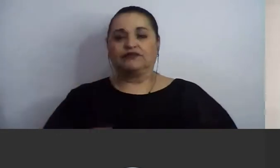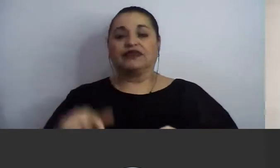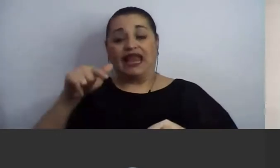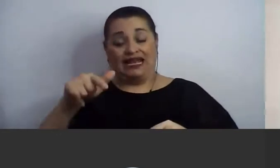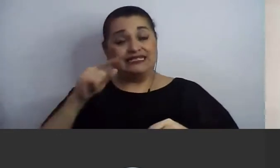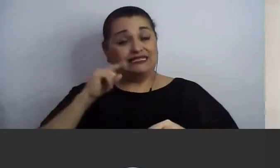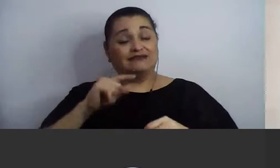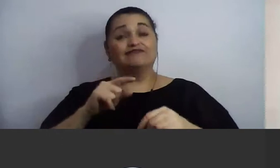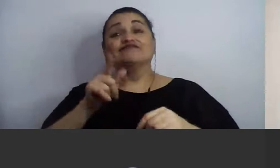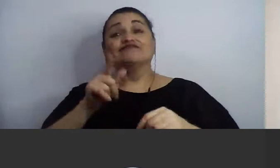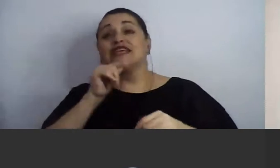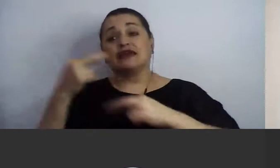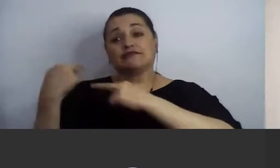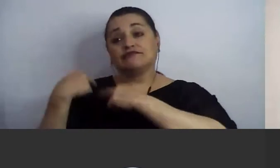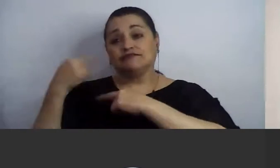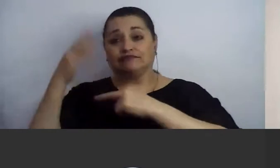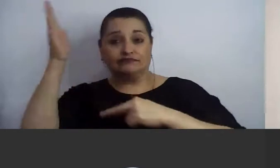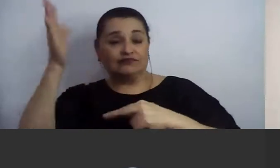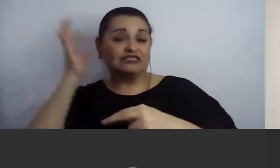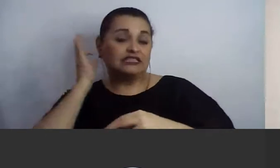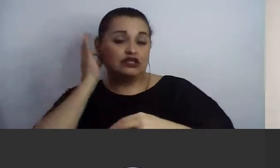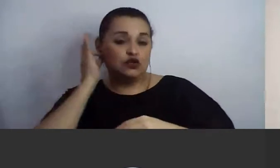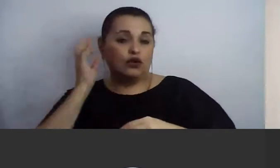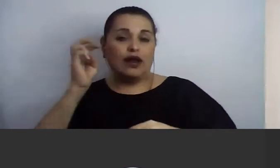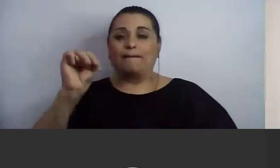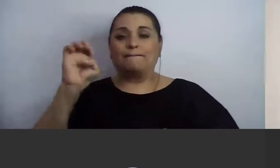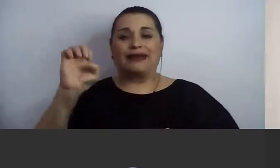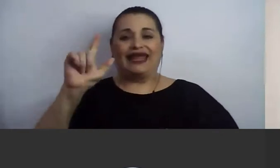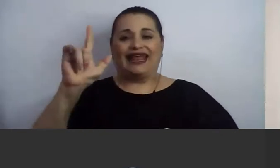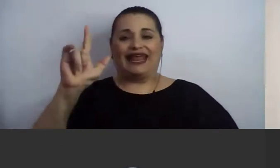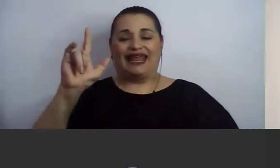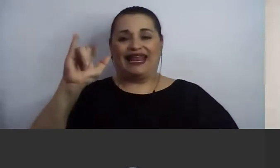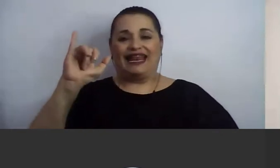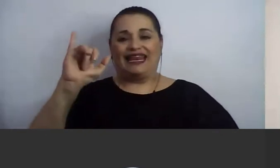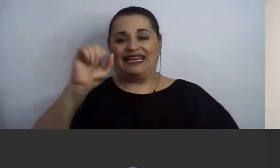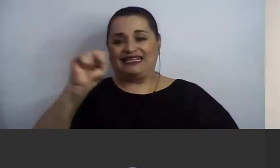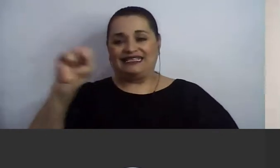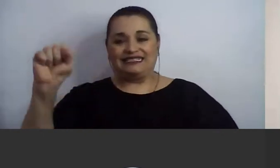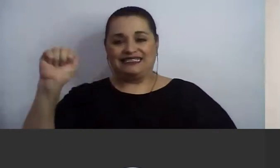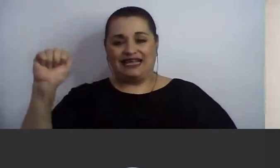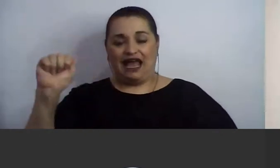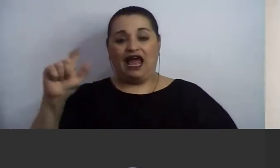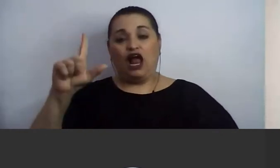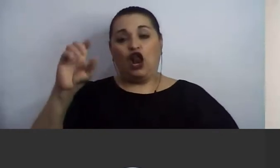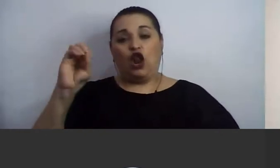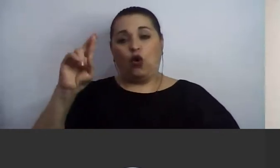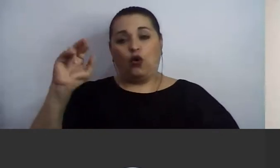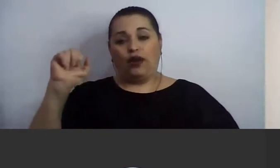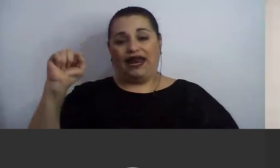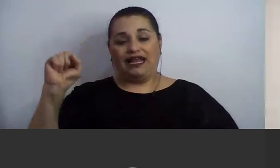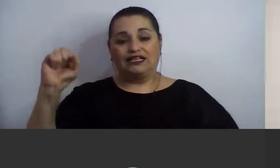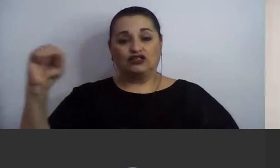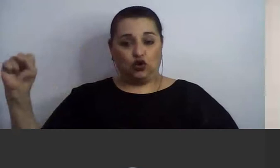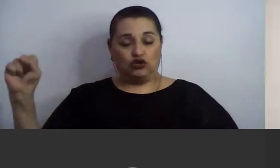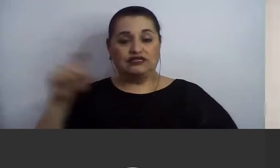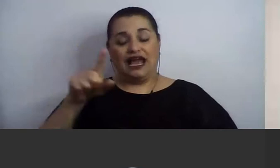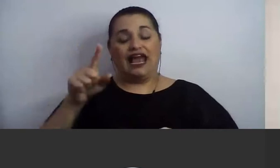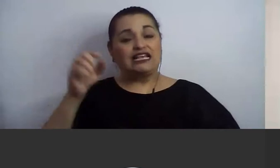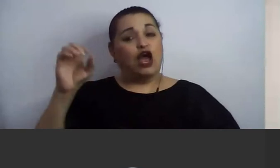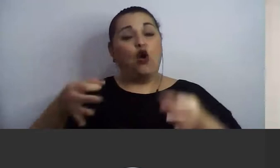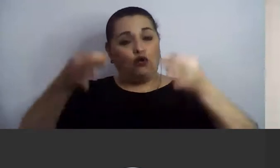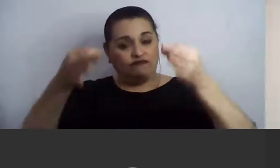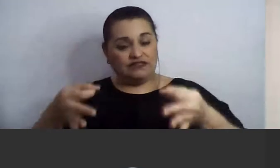intervención está a cargo de la señora Melisa Lorenz Sosa quien es oficial del departamento de derecho